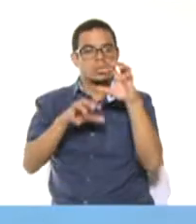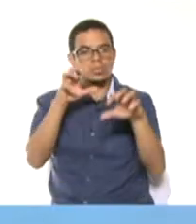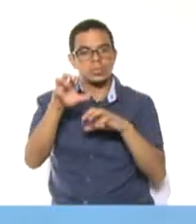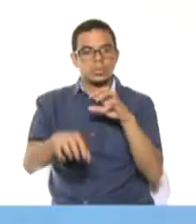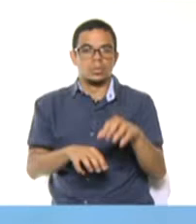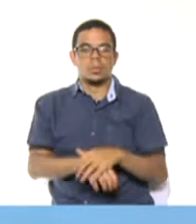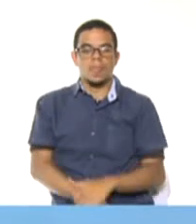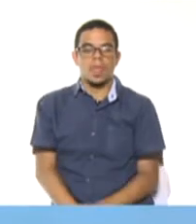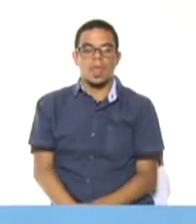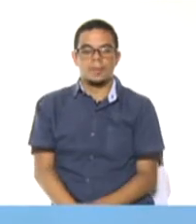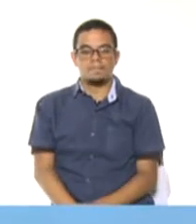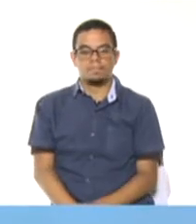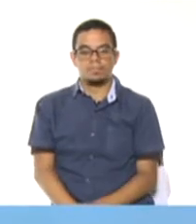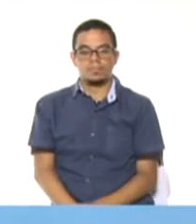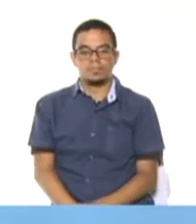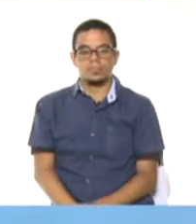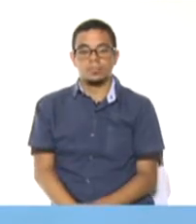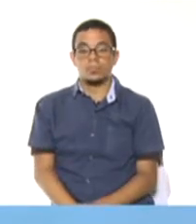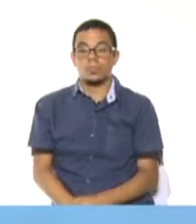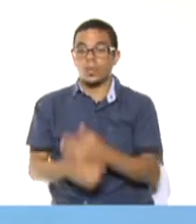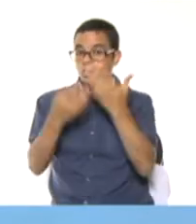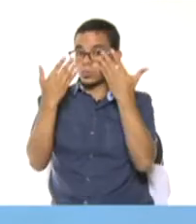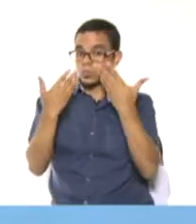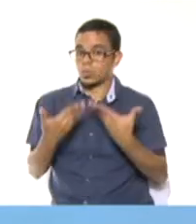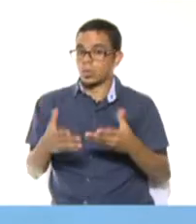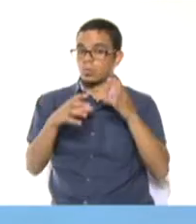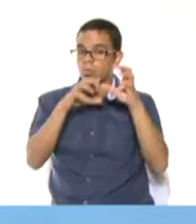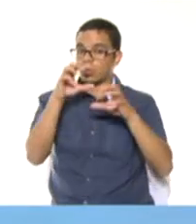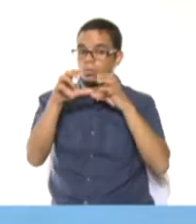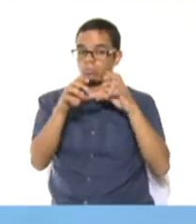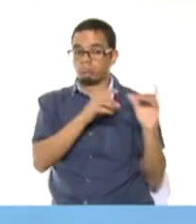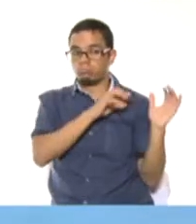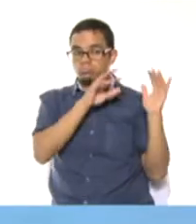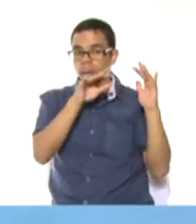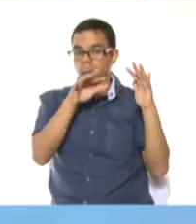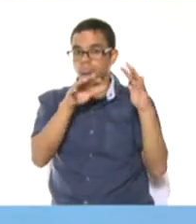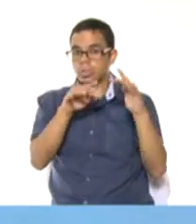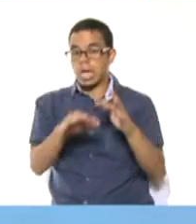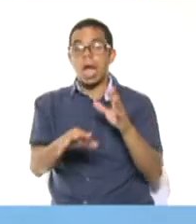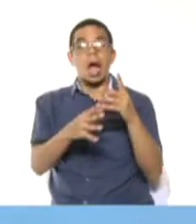animalitos. Somos los animalitos que venimos a cantar. A este